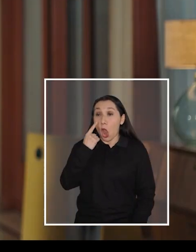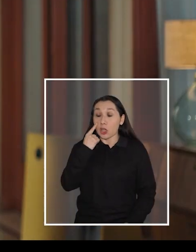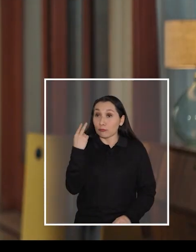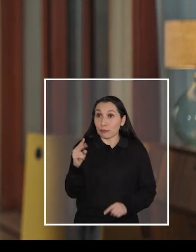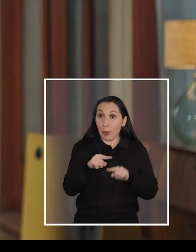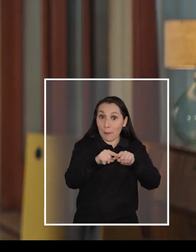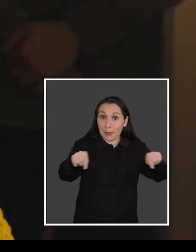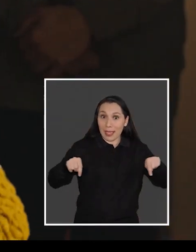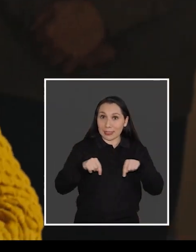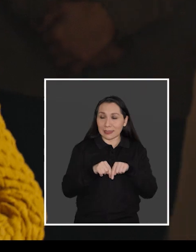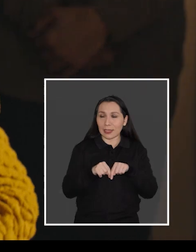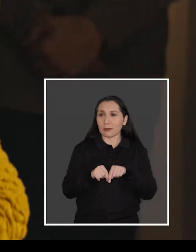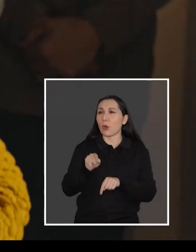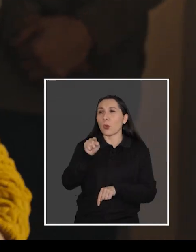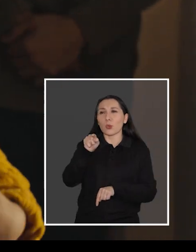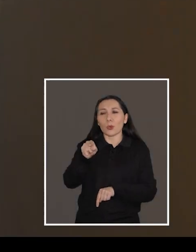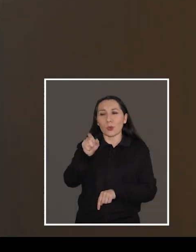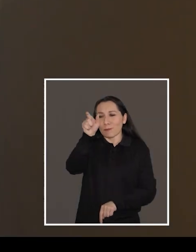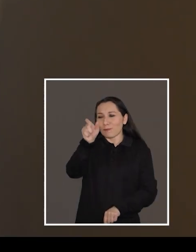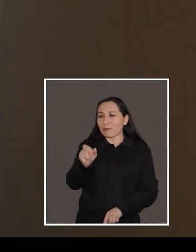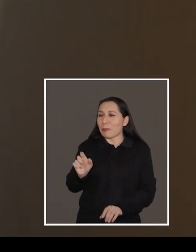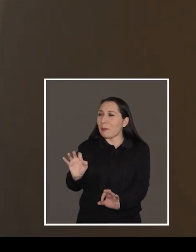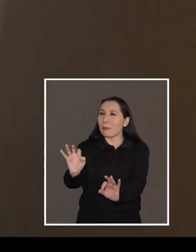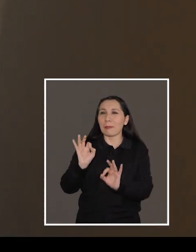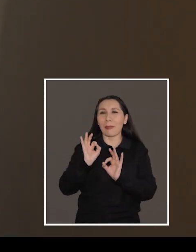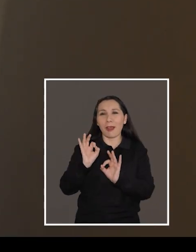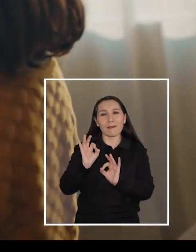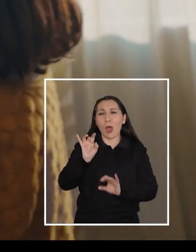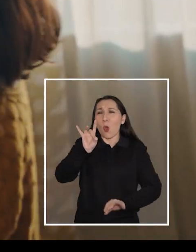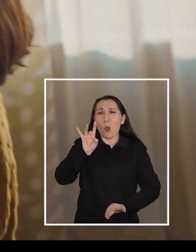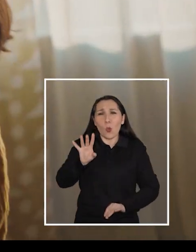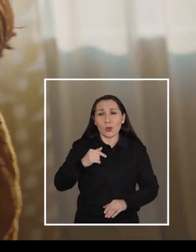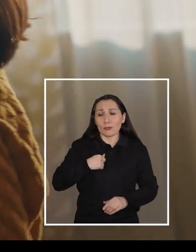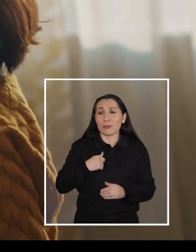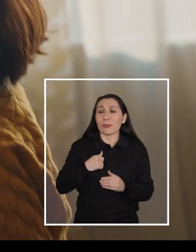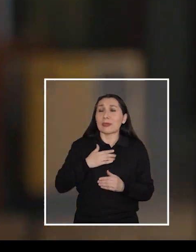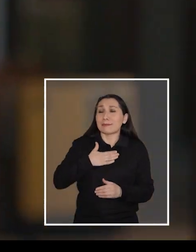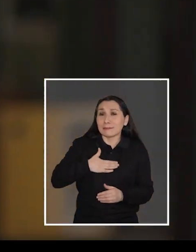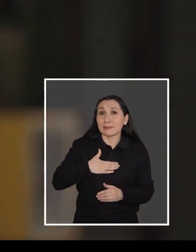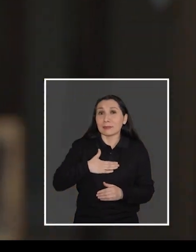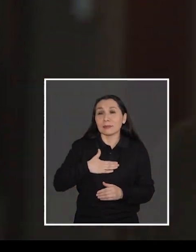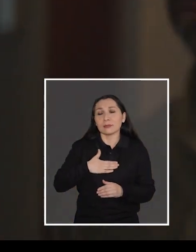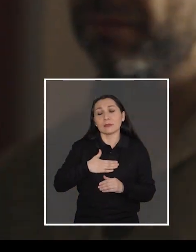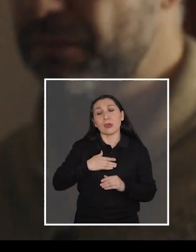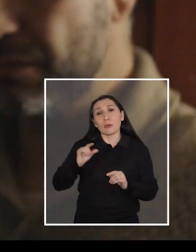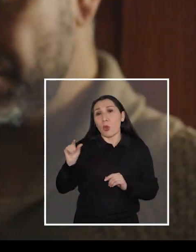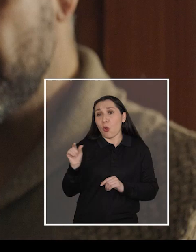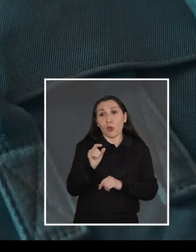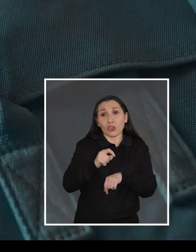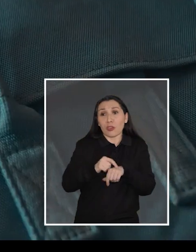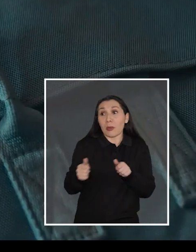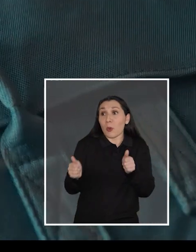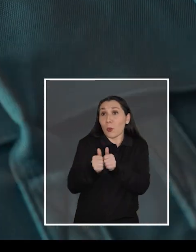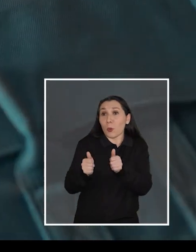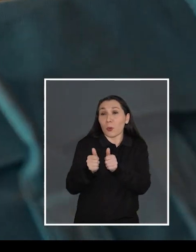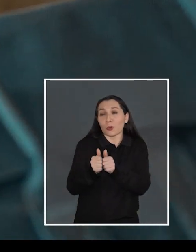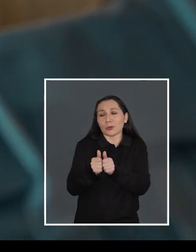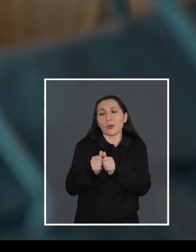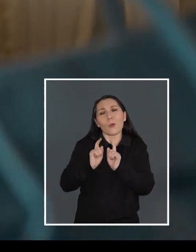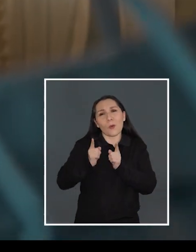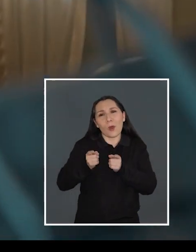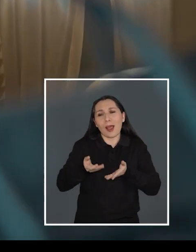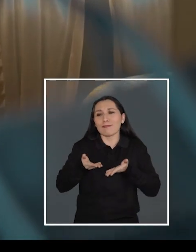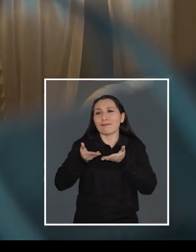¿Quieres conocer tu pieza? Tú fuiste perfecta y lo único que espero es que a pesar de haber sido por solo un